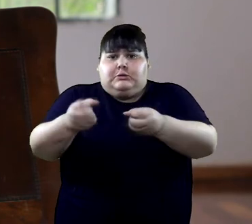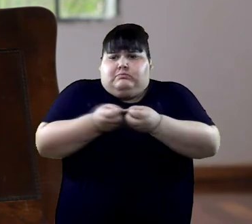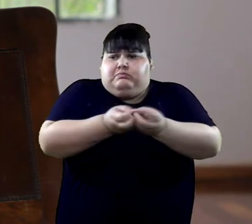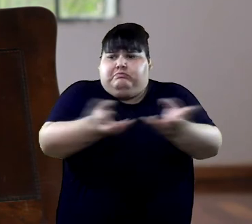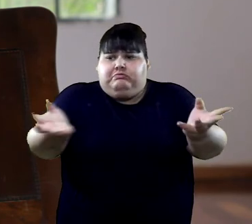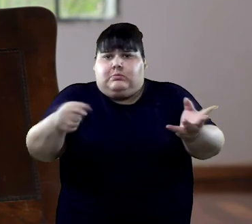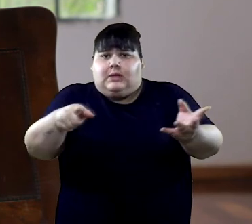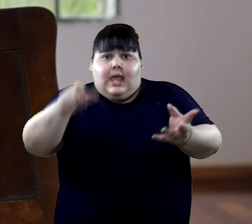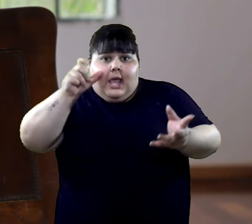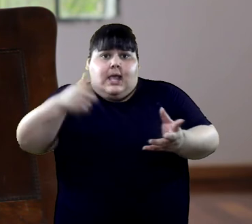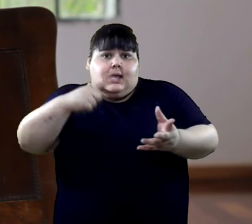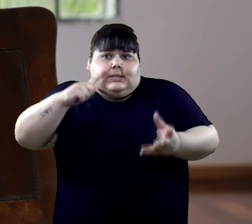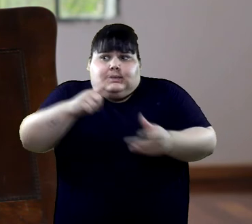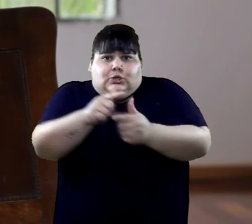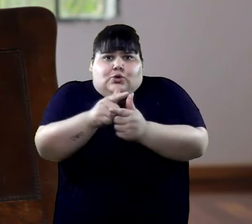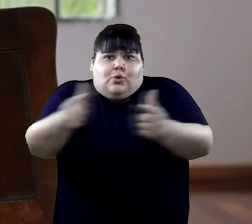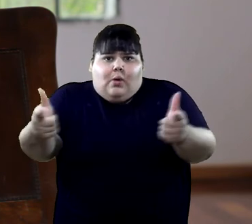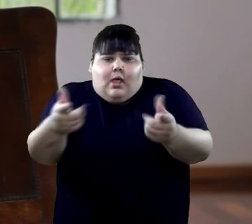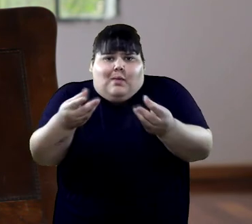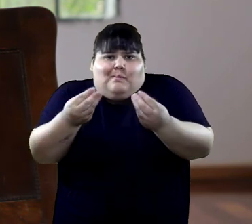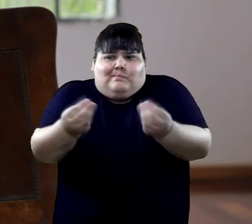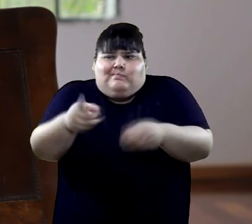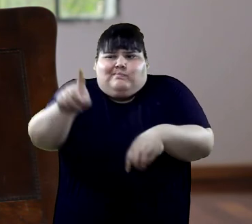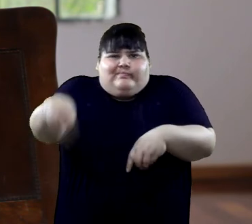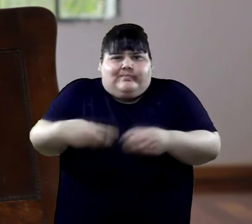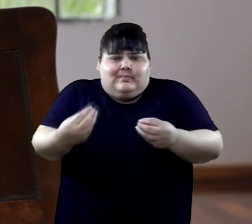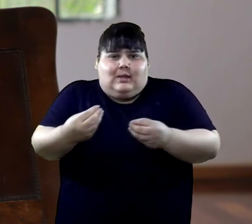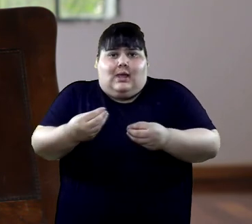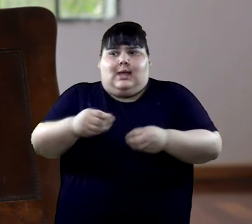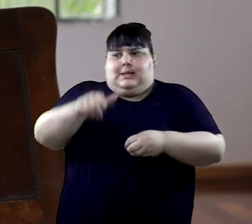pudieron tener educación sexual porque un